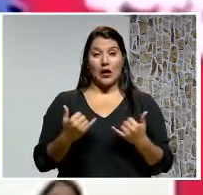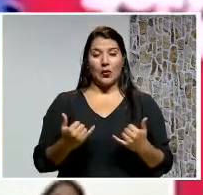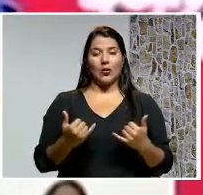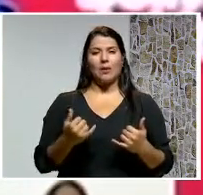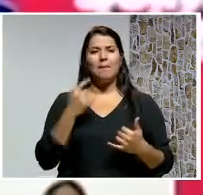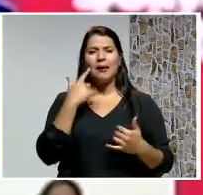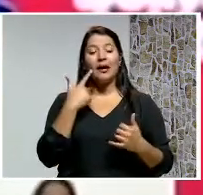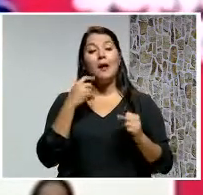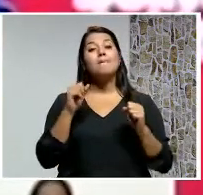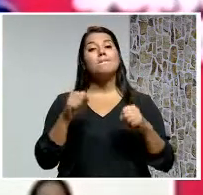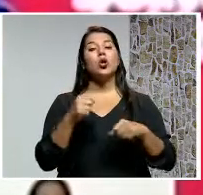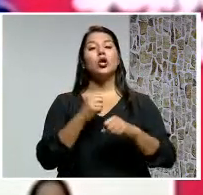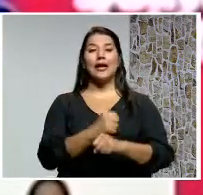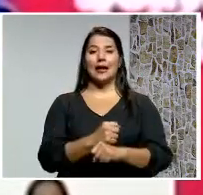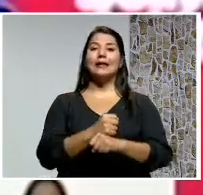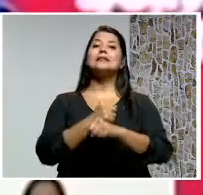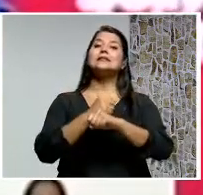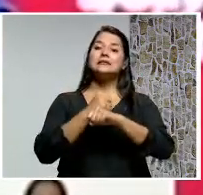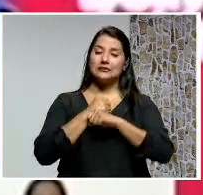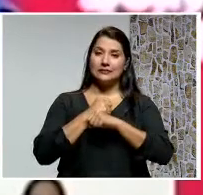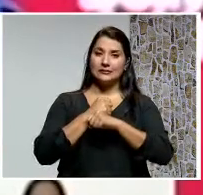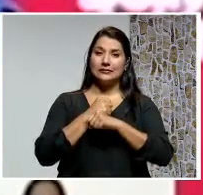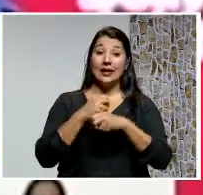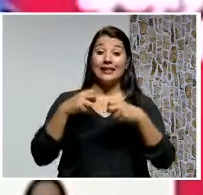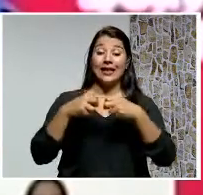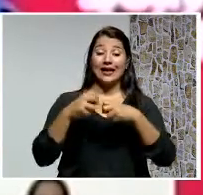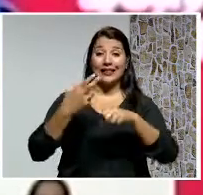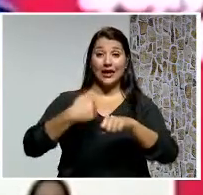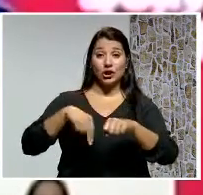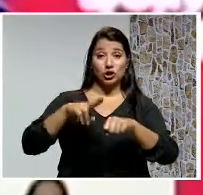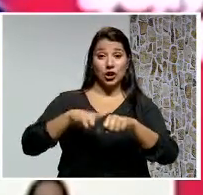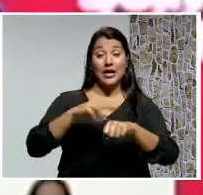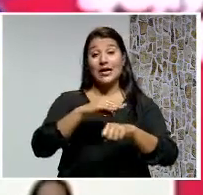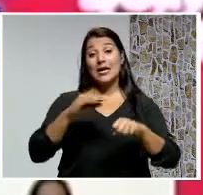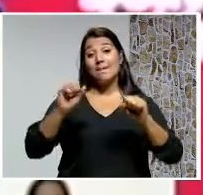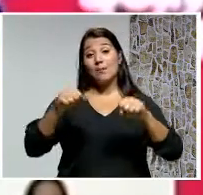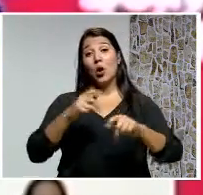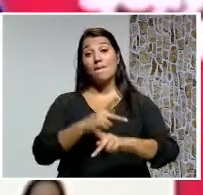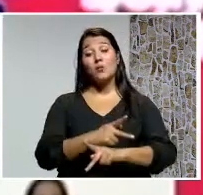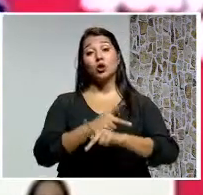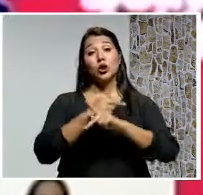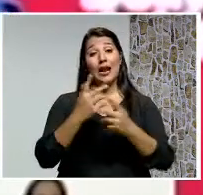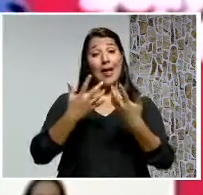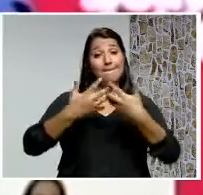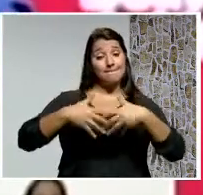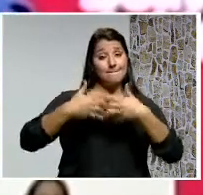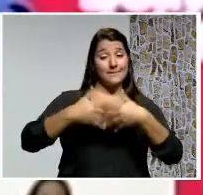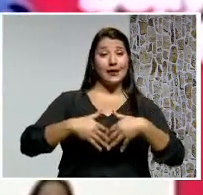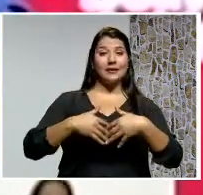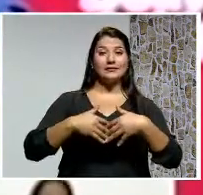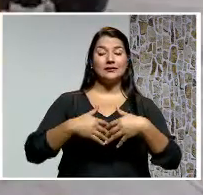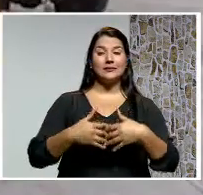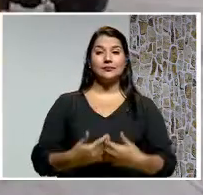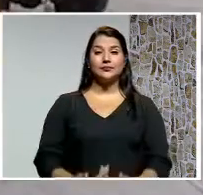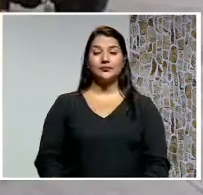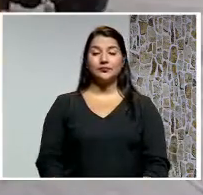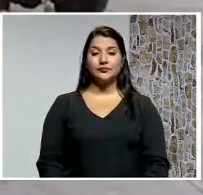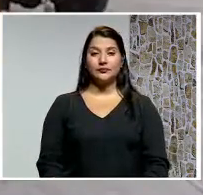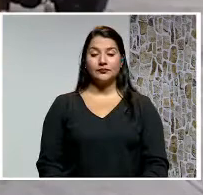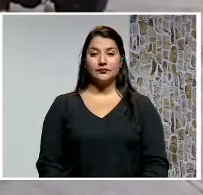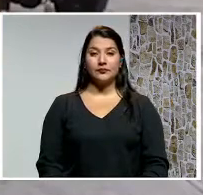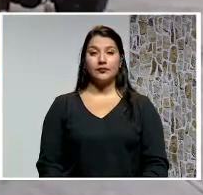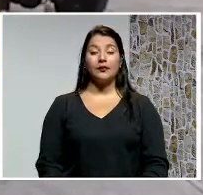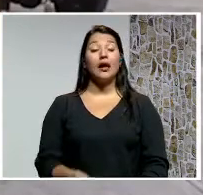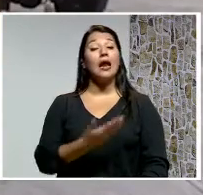necesarias para garantizar la seguridad energética nacional y proteger a la industria de la agresión imperialista.